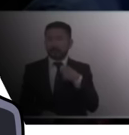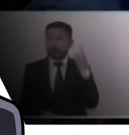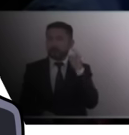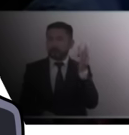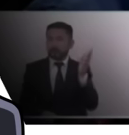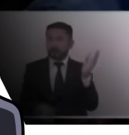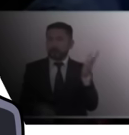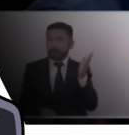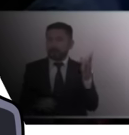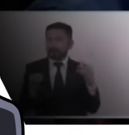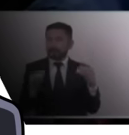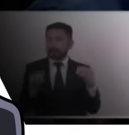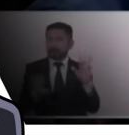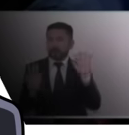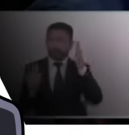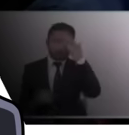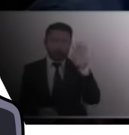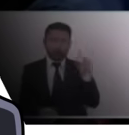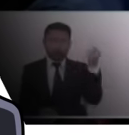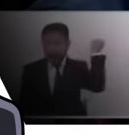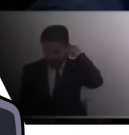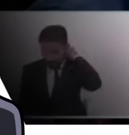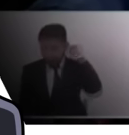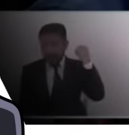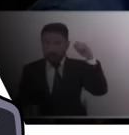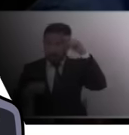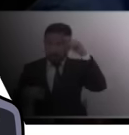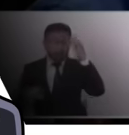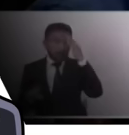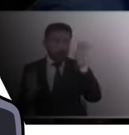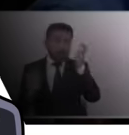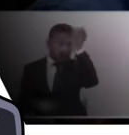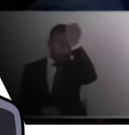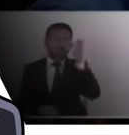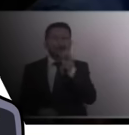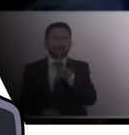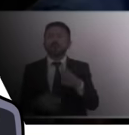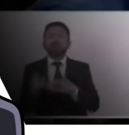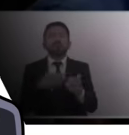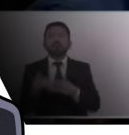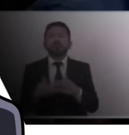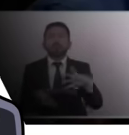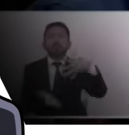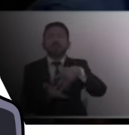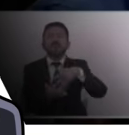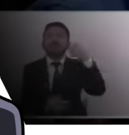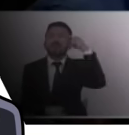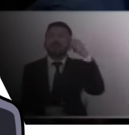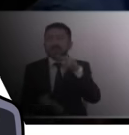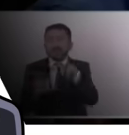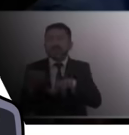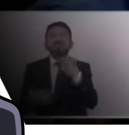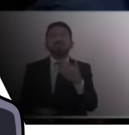Escuchábamos en la intervención anterior, no sé si es que traicionó el subconsciente o fue error, pero decir que no importaba lo que la gente piense o que